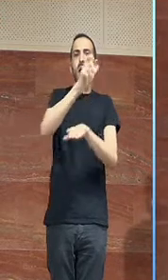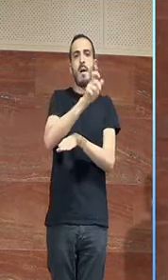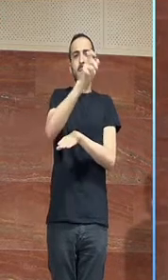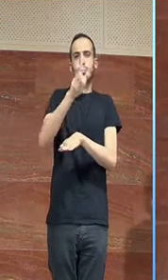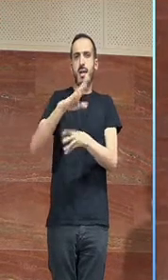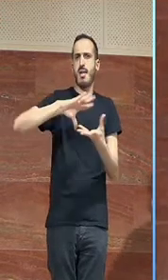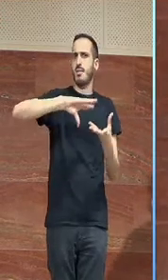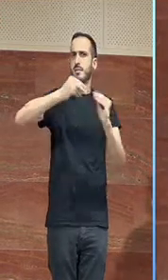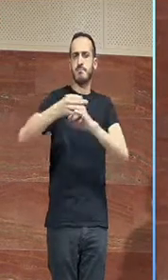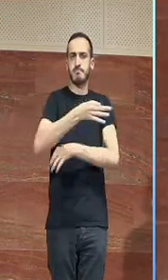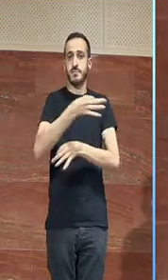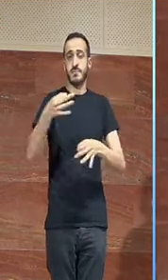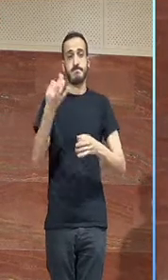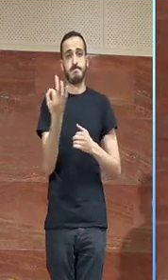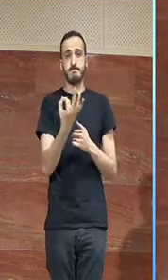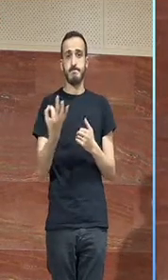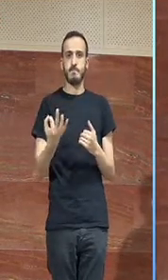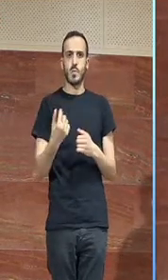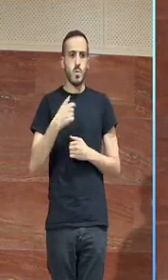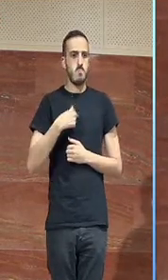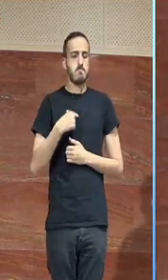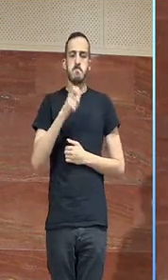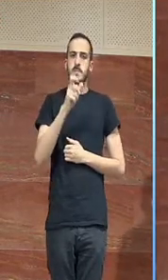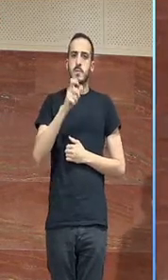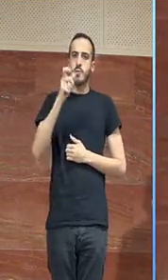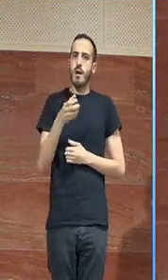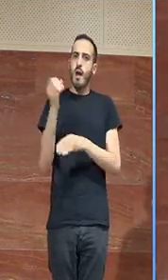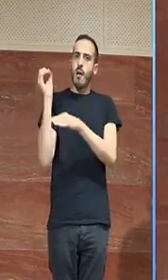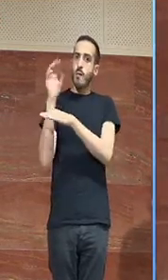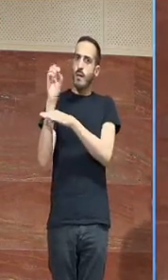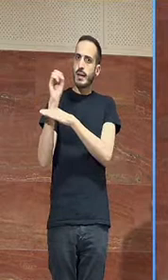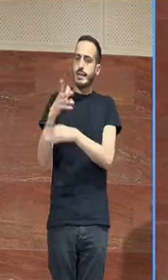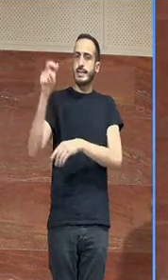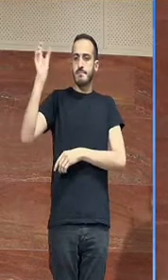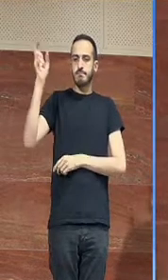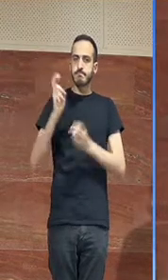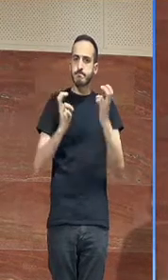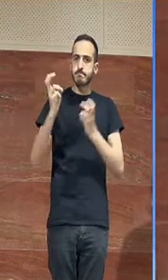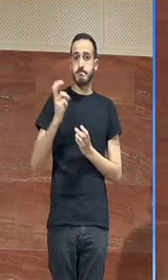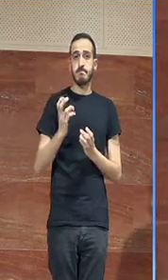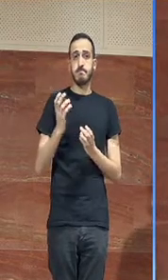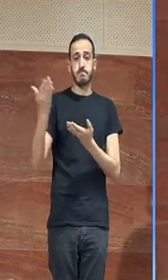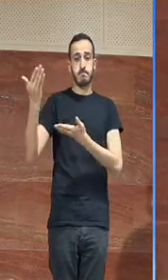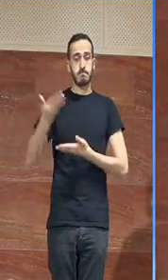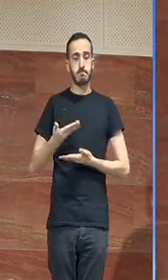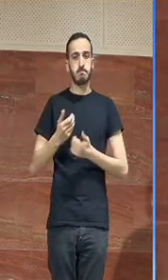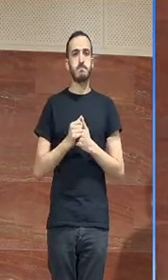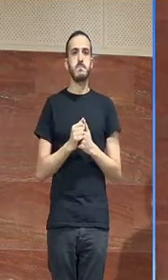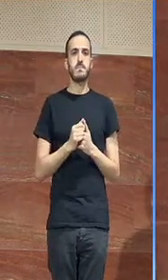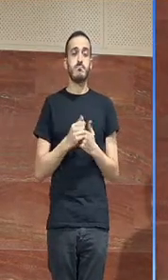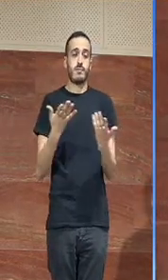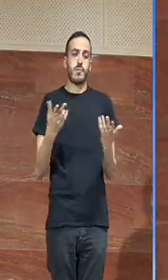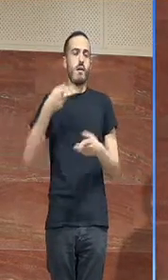cada una de ellas. Hoy hemos invitado a diferentes profesionales que nos acompañan en esta mesa, que